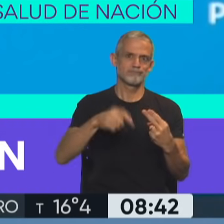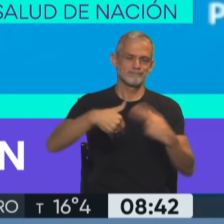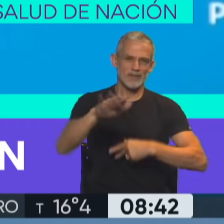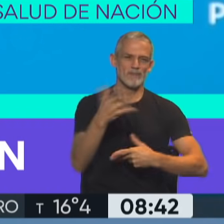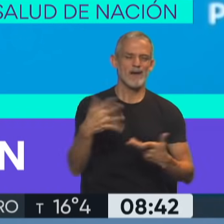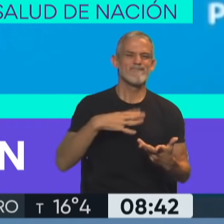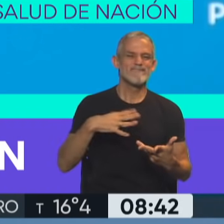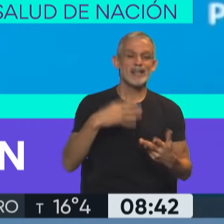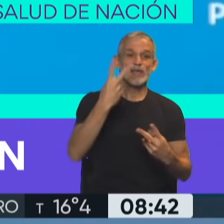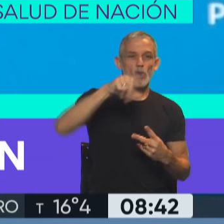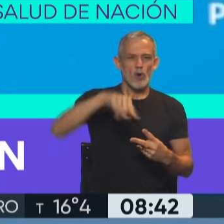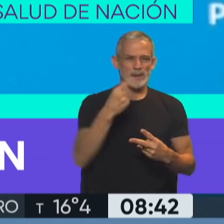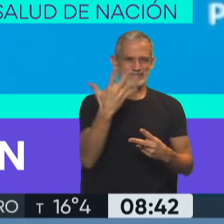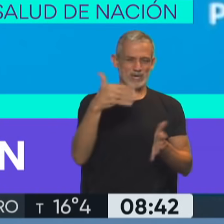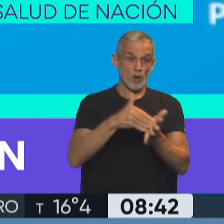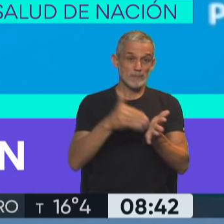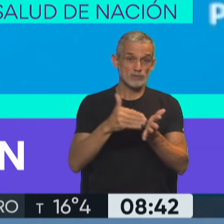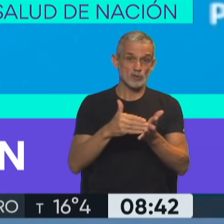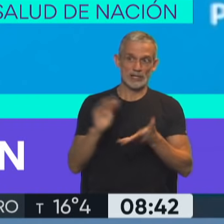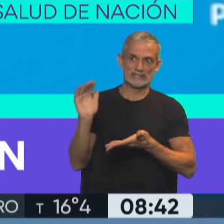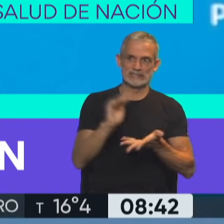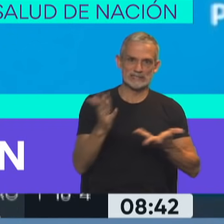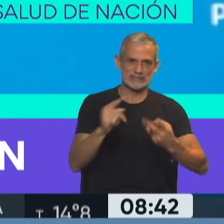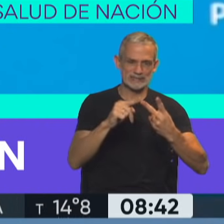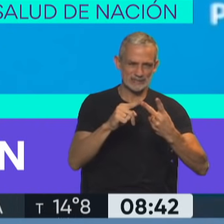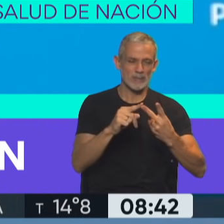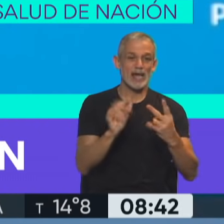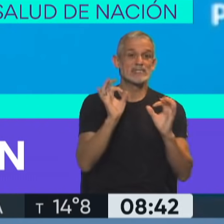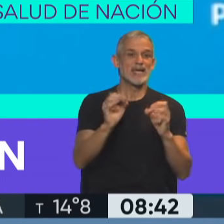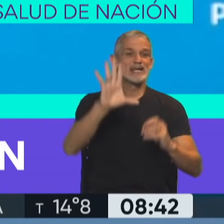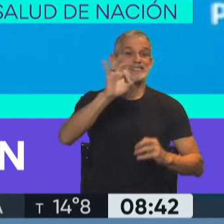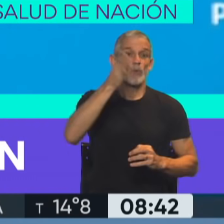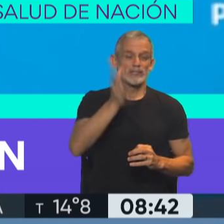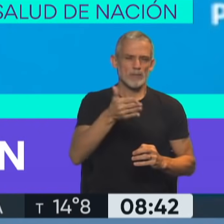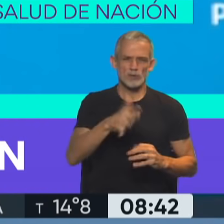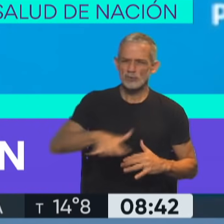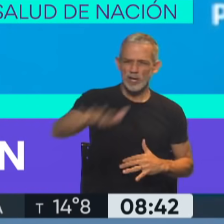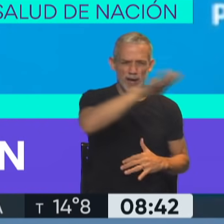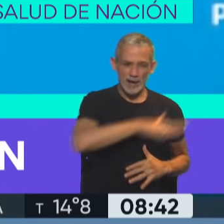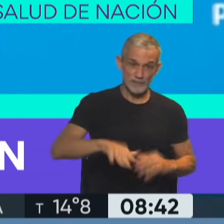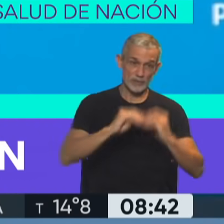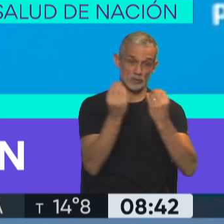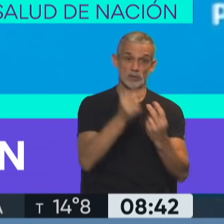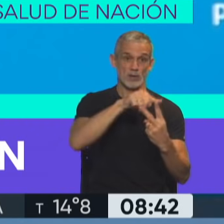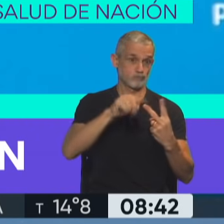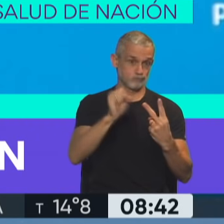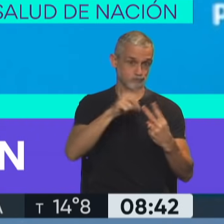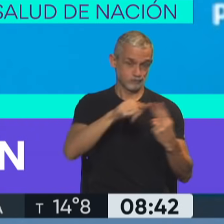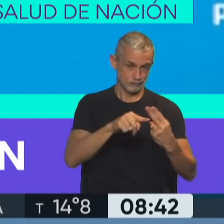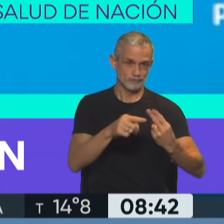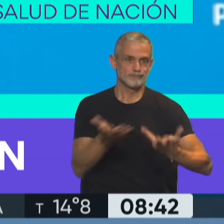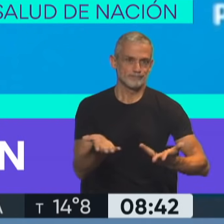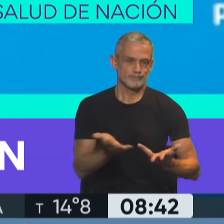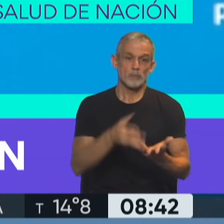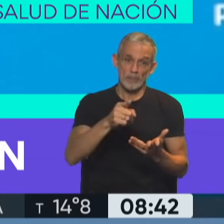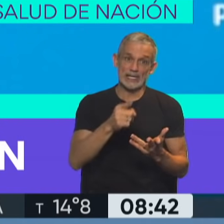faltan 2.5 millones de segundas dosis para llegar al 50% de cobertura de vacunación con 2 dosis. Eso es